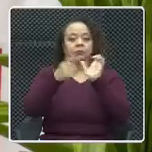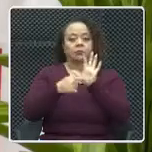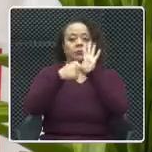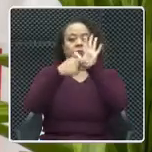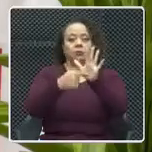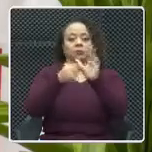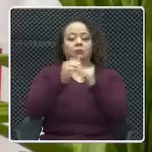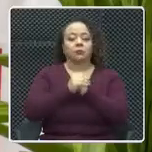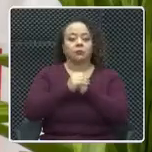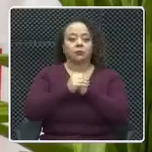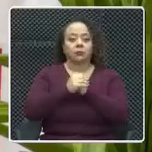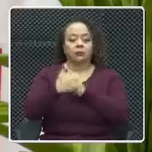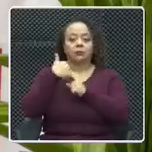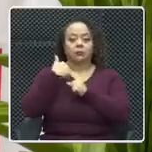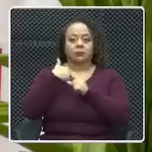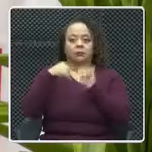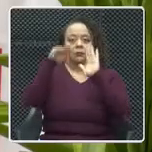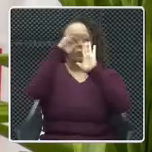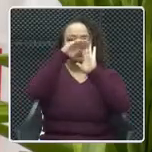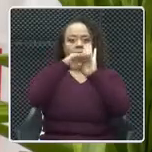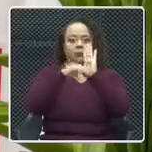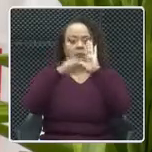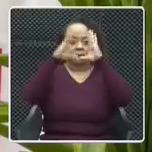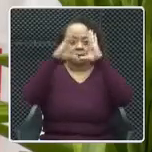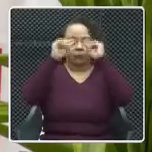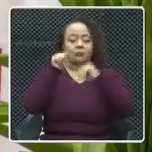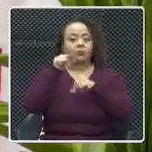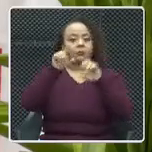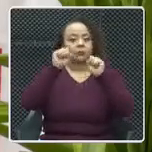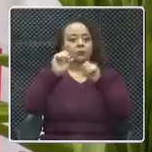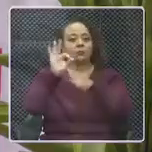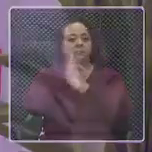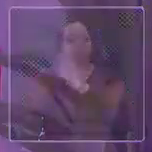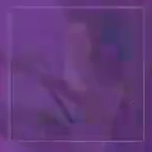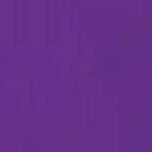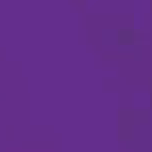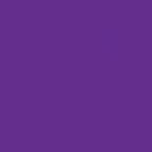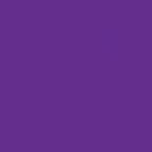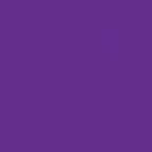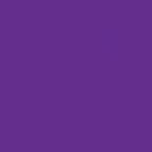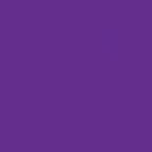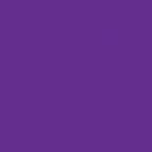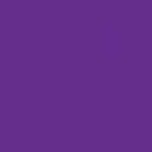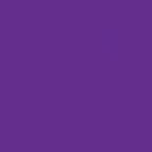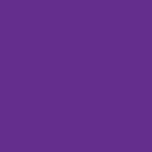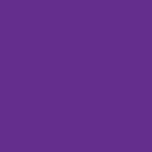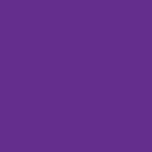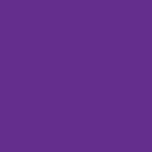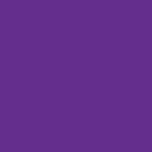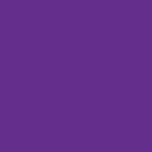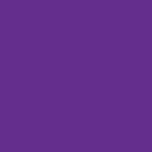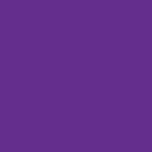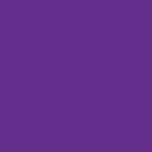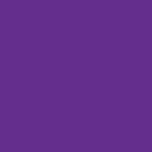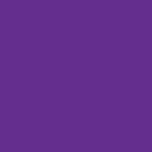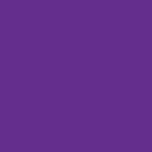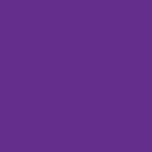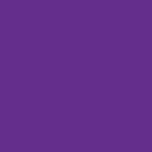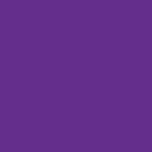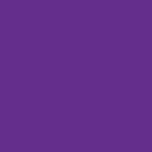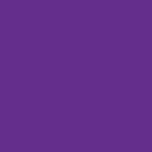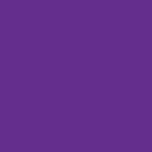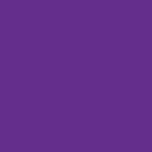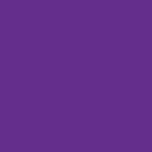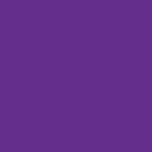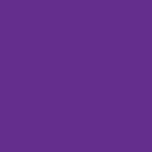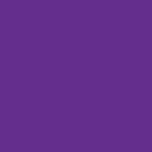esta plantilla donde tenemos un montón de información que a usted le puede servir. Compañeros de producción, está, muchísimas gracias. Estamos ubicados